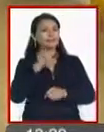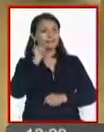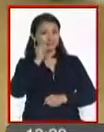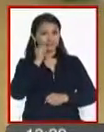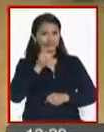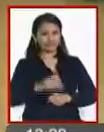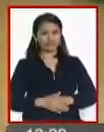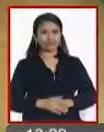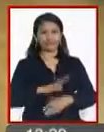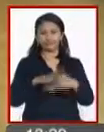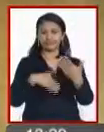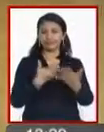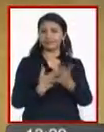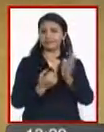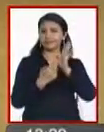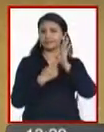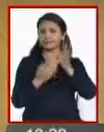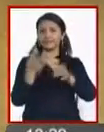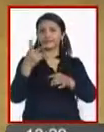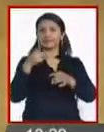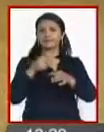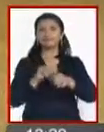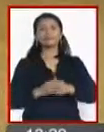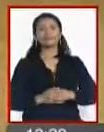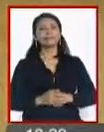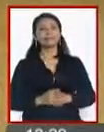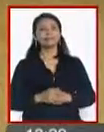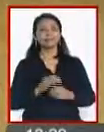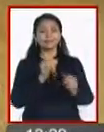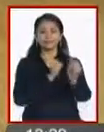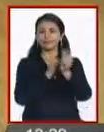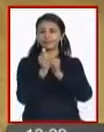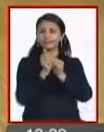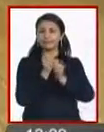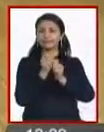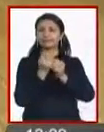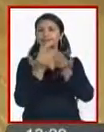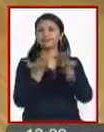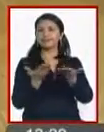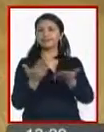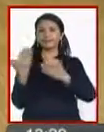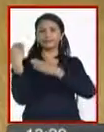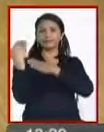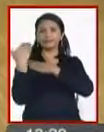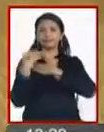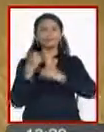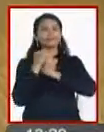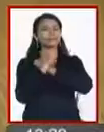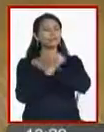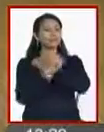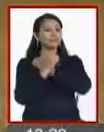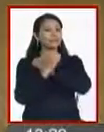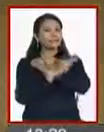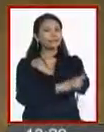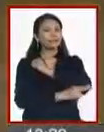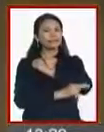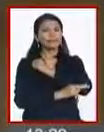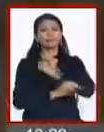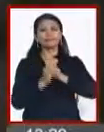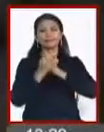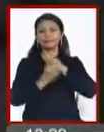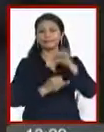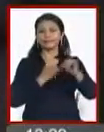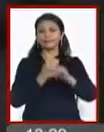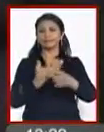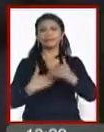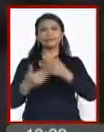diariamente. Esto se ha reflejado en sus participaciones en competiciones a nivel local, nacional e internacional. En el año 2010,